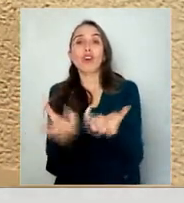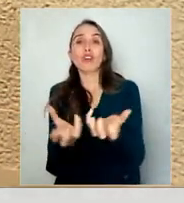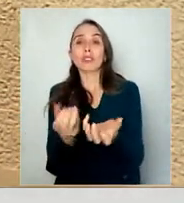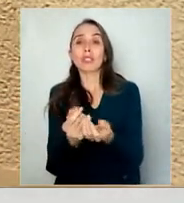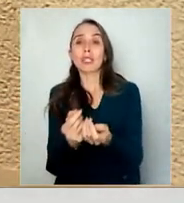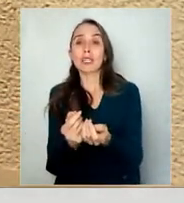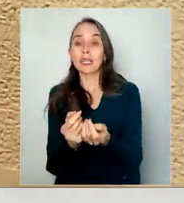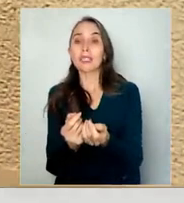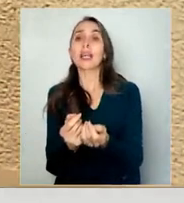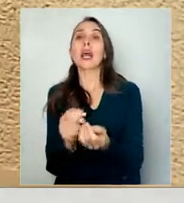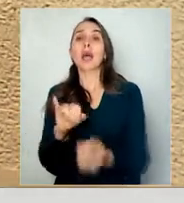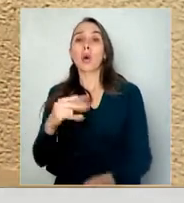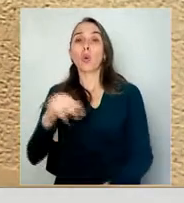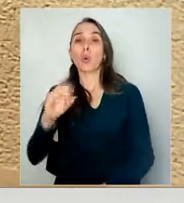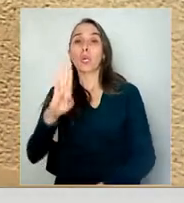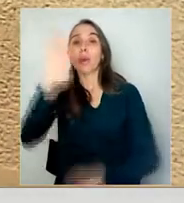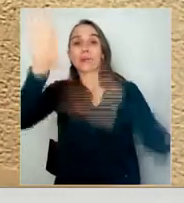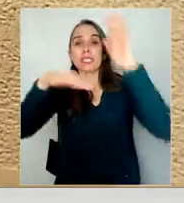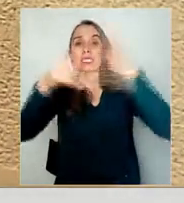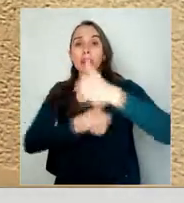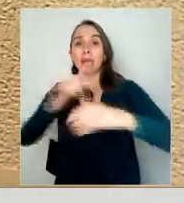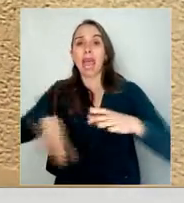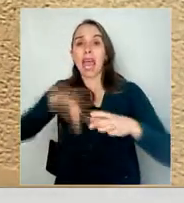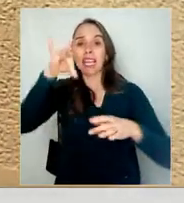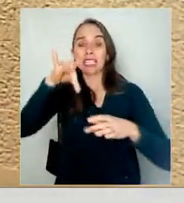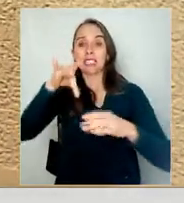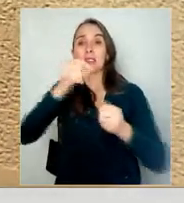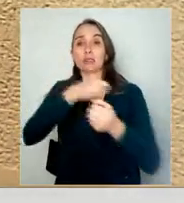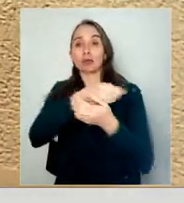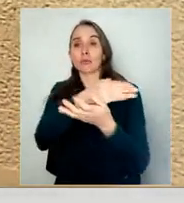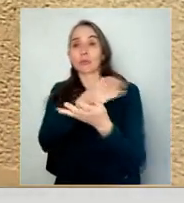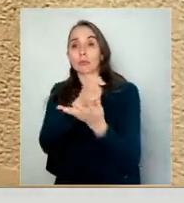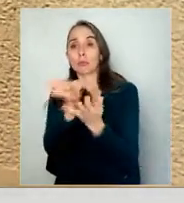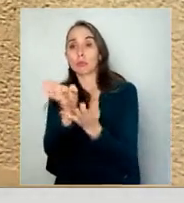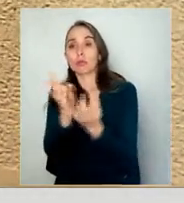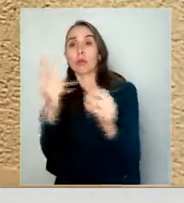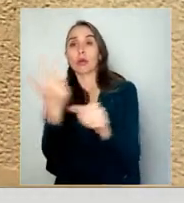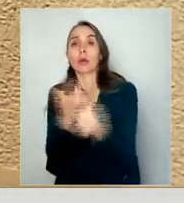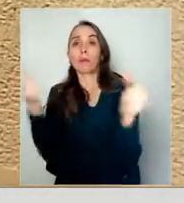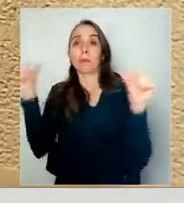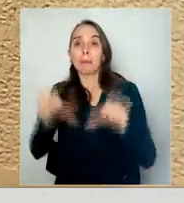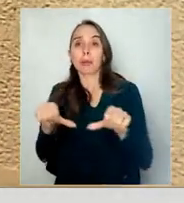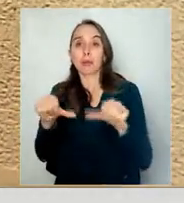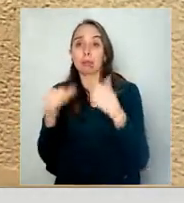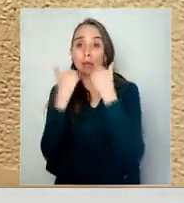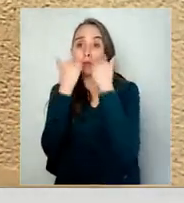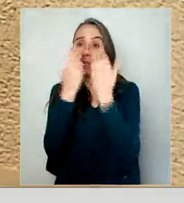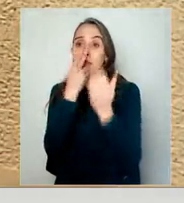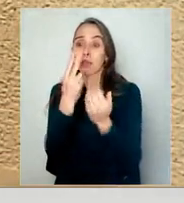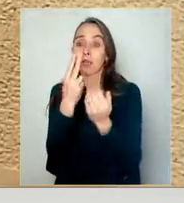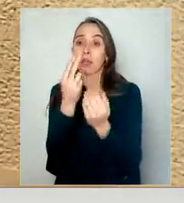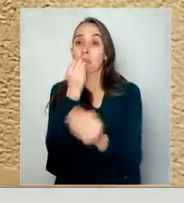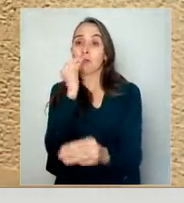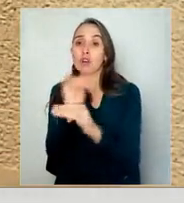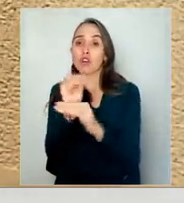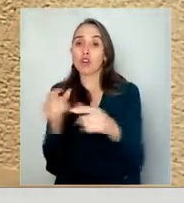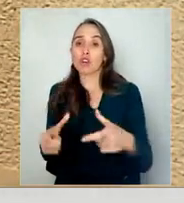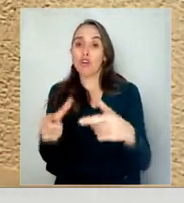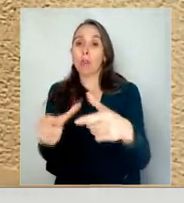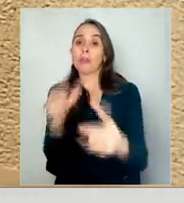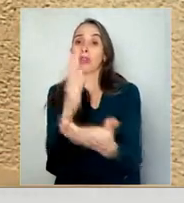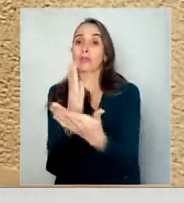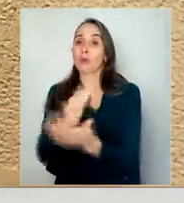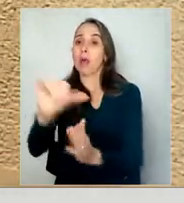por parte de la junaep las cuales han traído varias aristas han perjudicado de manera vergonzosa alimentación escolar y también han